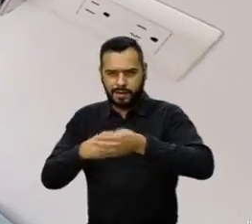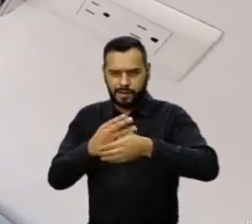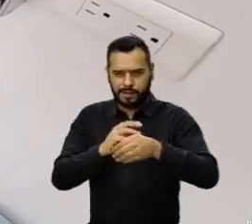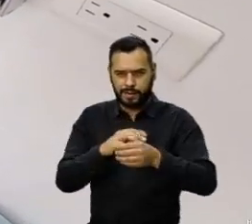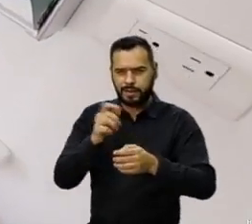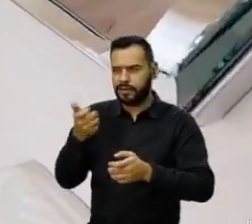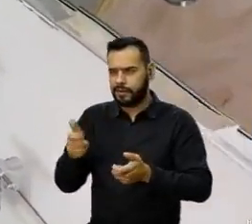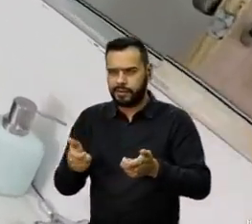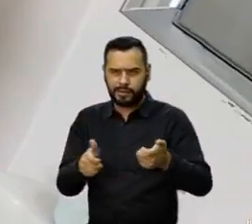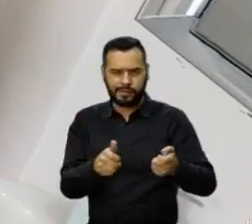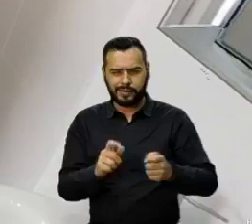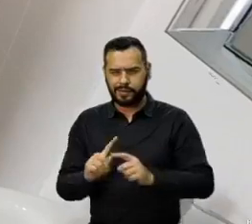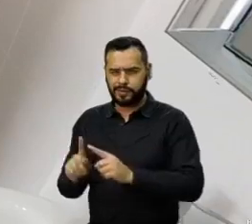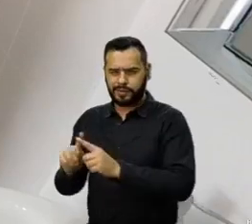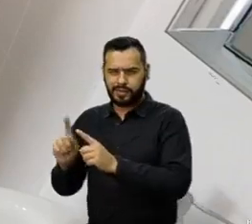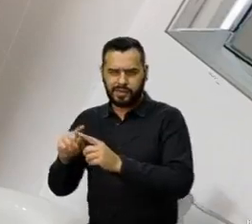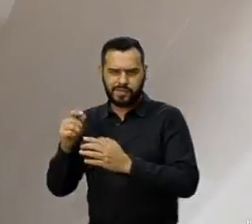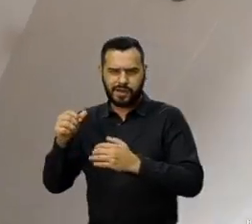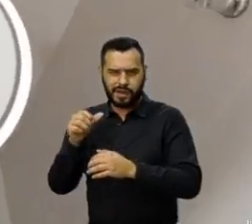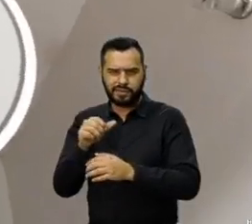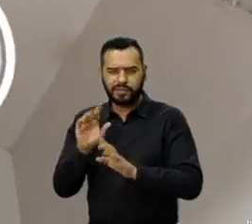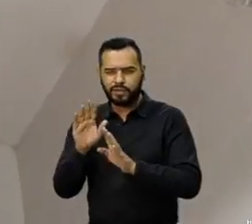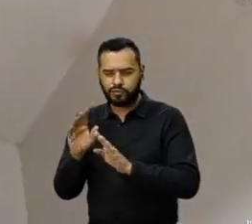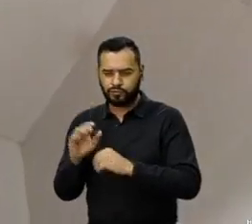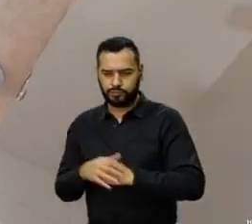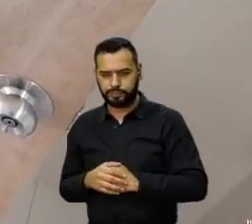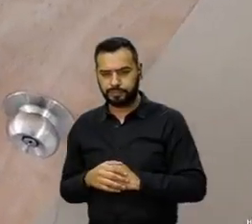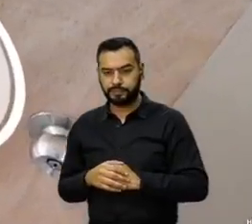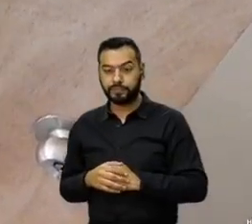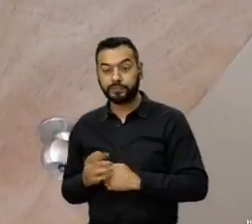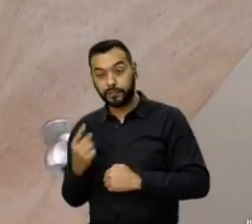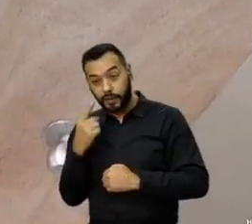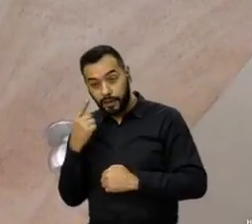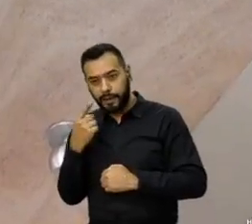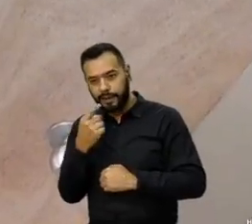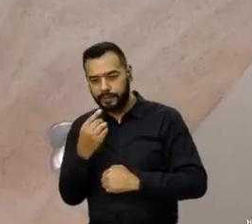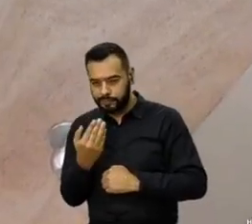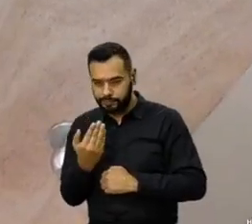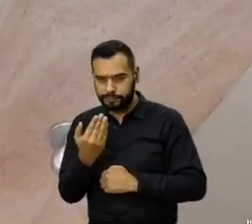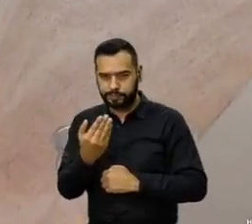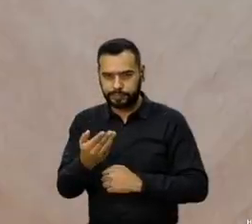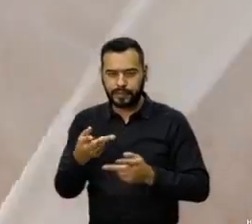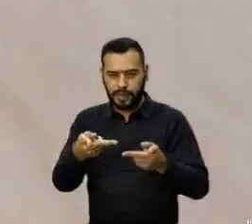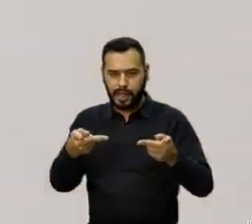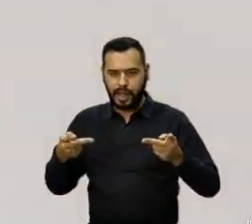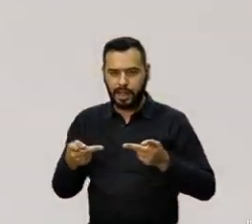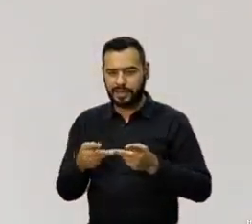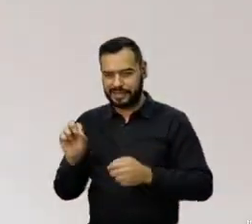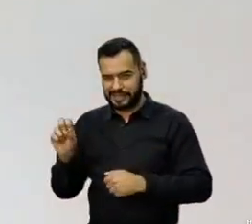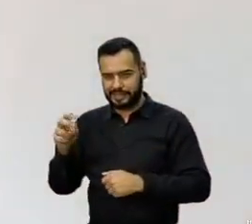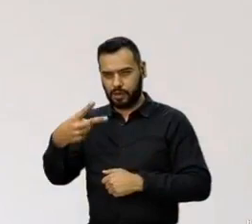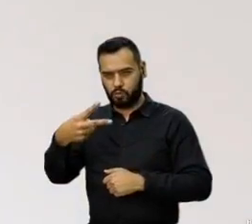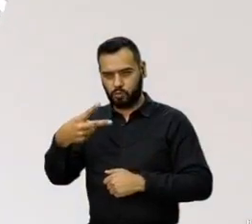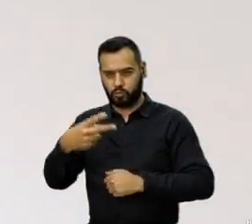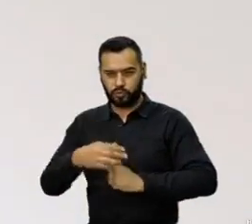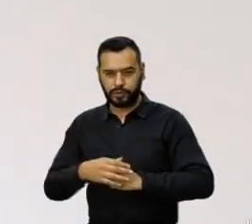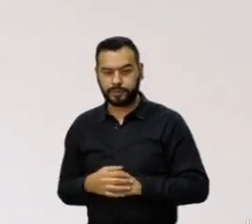la grifería en general todos los asesores y este nos va a conectar con la habitación secundaria